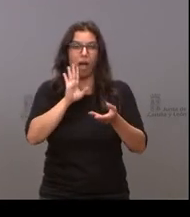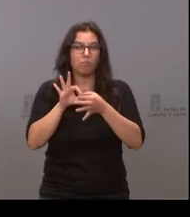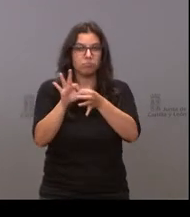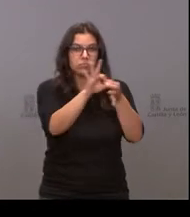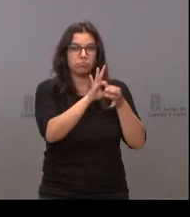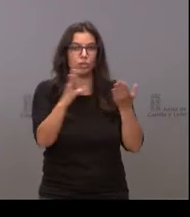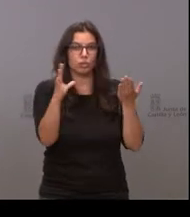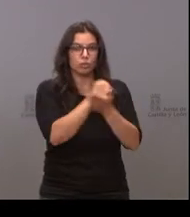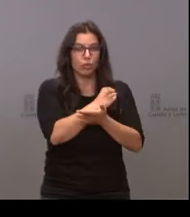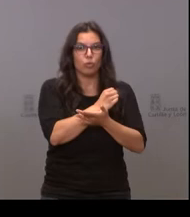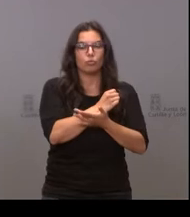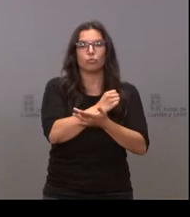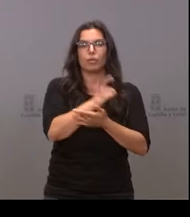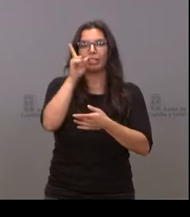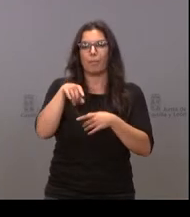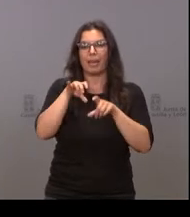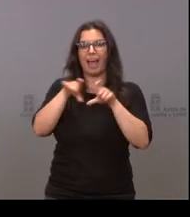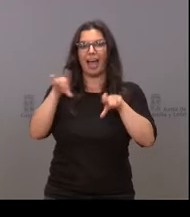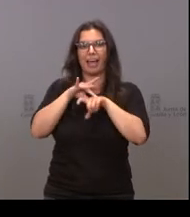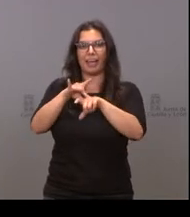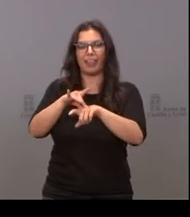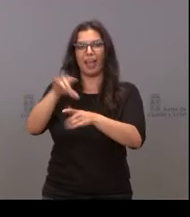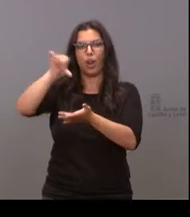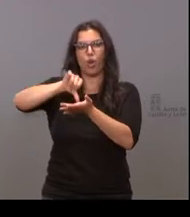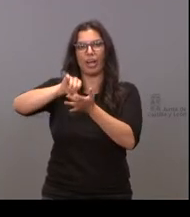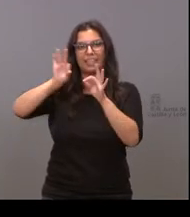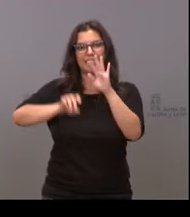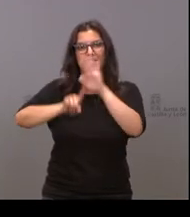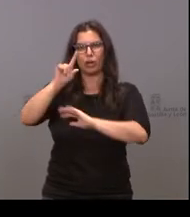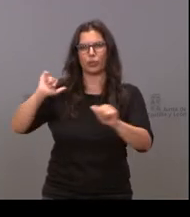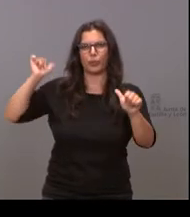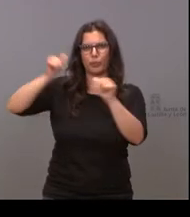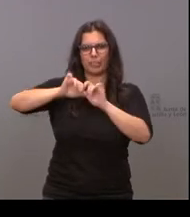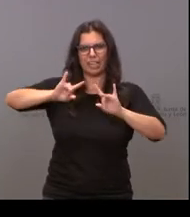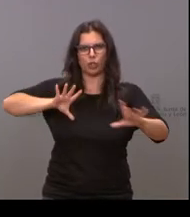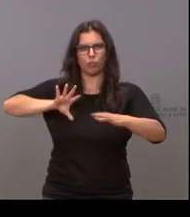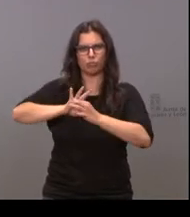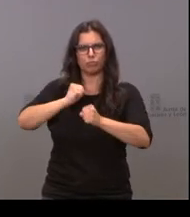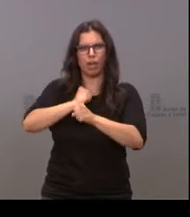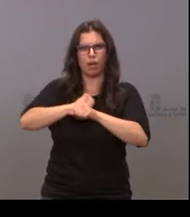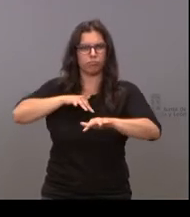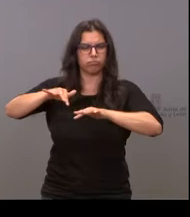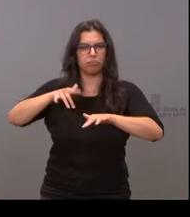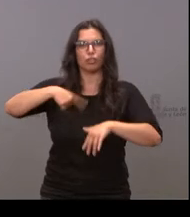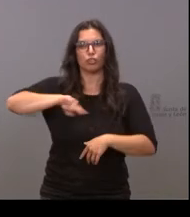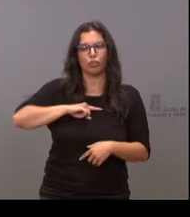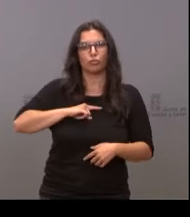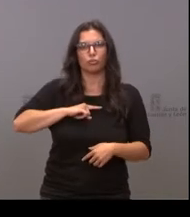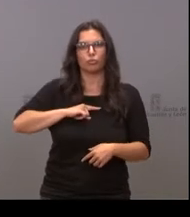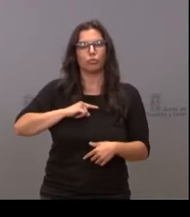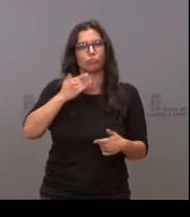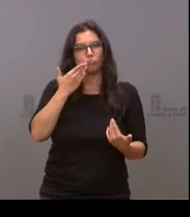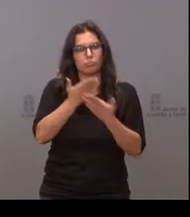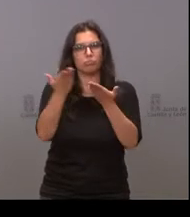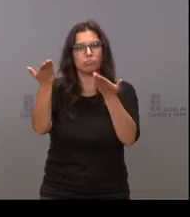contra estas entidades locales de desarrollo que llevan años trabajando en el territorio y que necesitamos y les invitamos